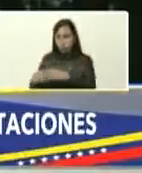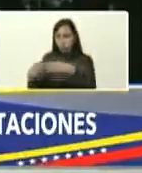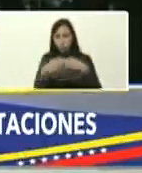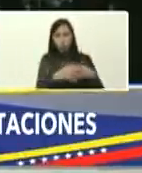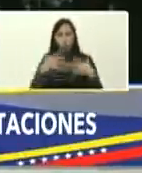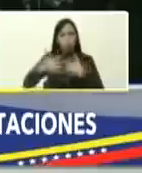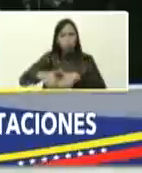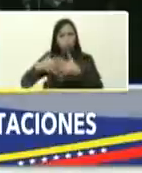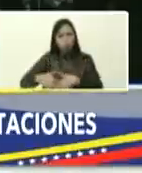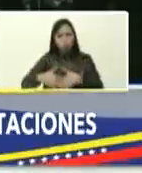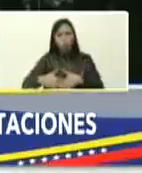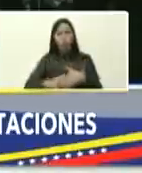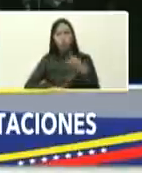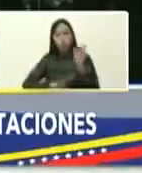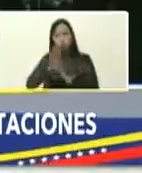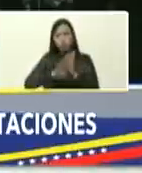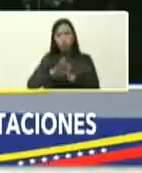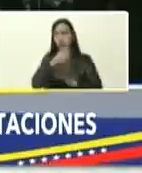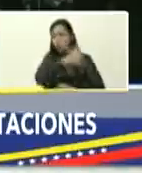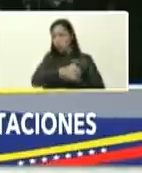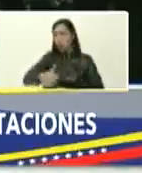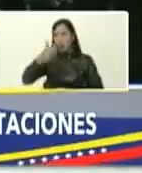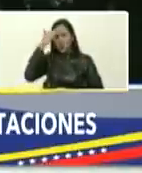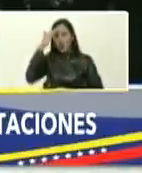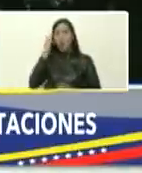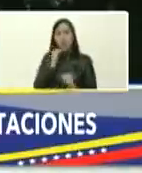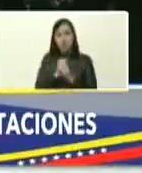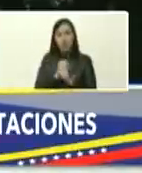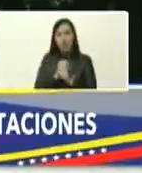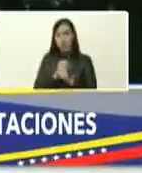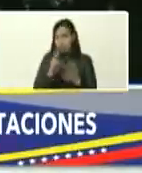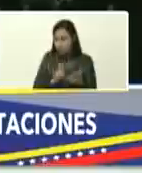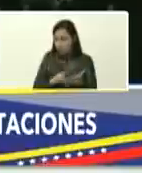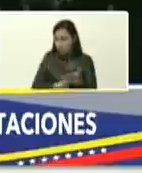productivos, cada quien en lo suyo, ¿verdad?